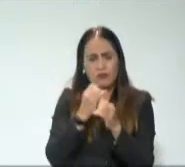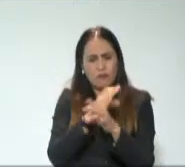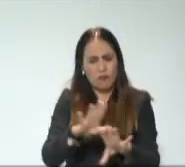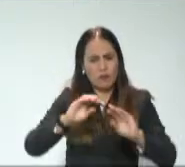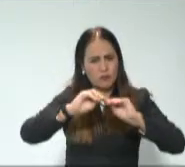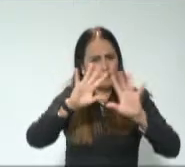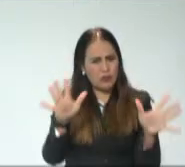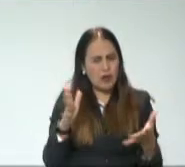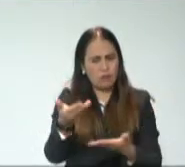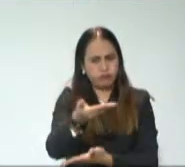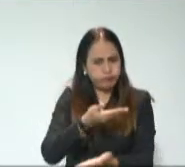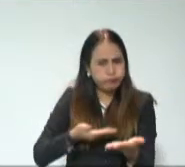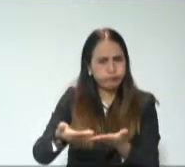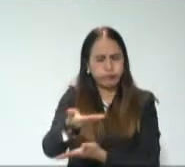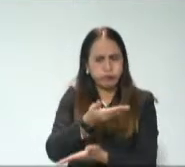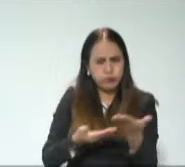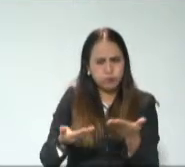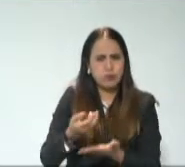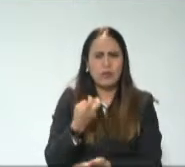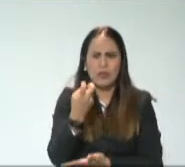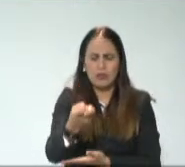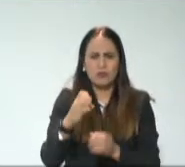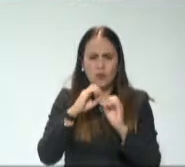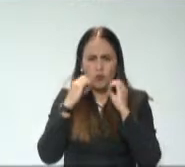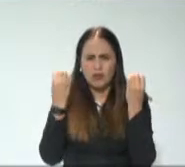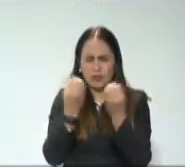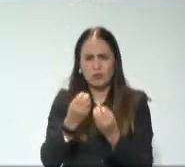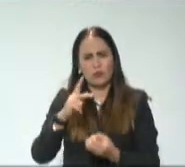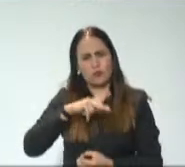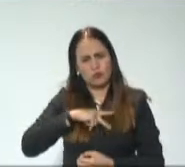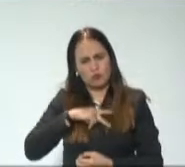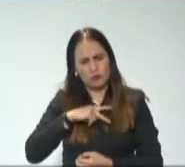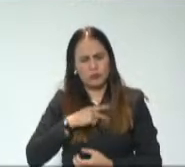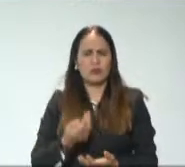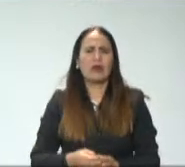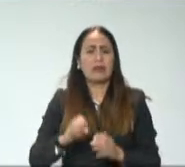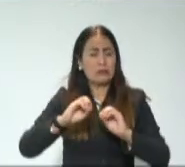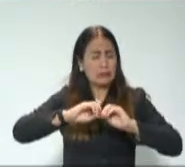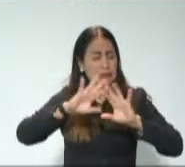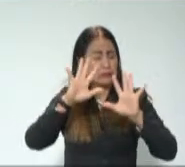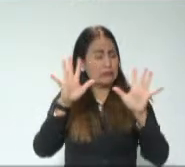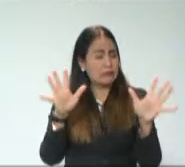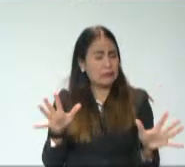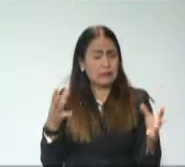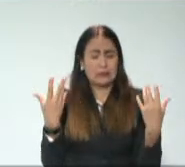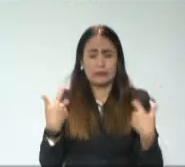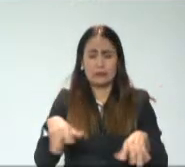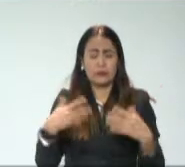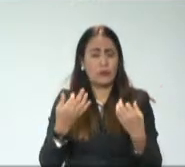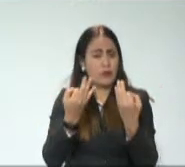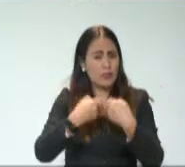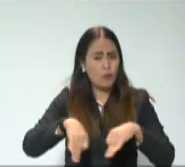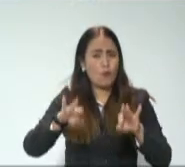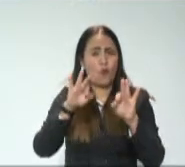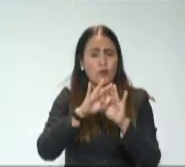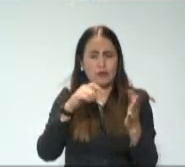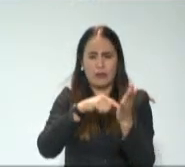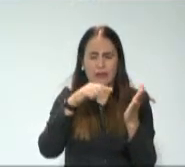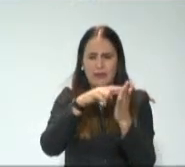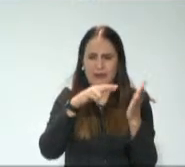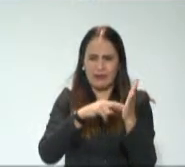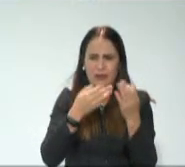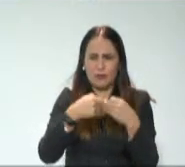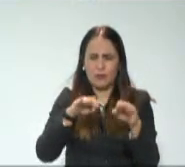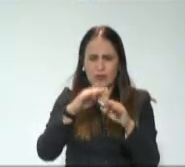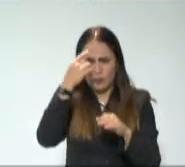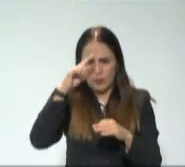proactiva entonces para un organismo como como el nuestro la transparencia es un principio clave condición previa para que las reformas de